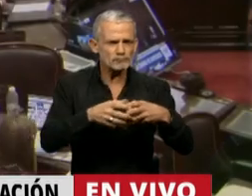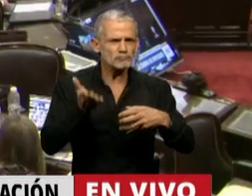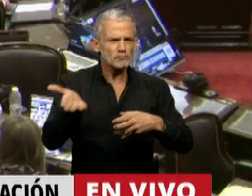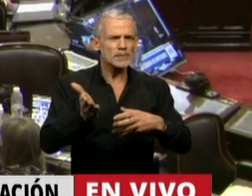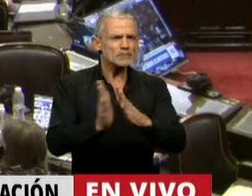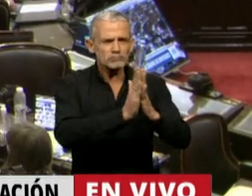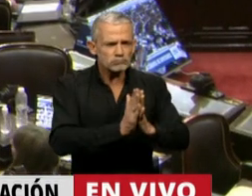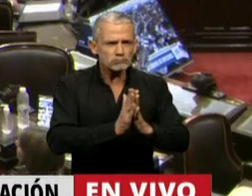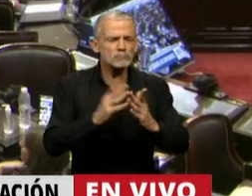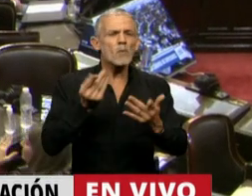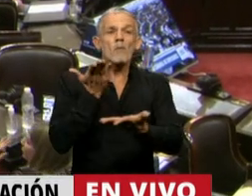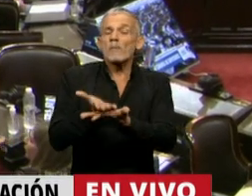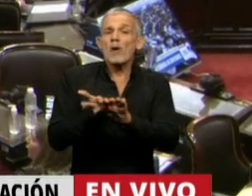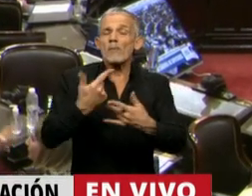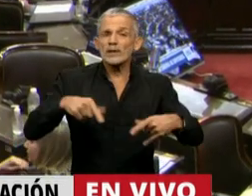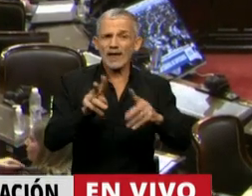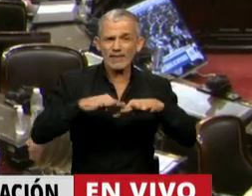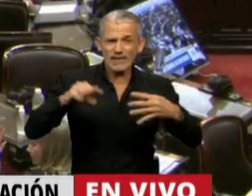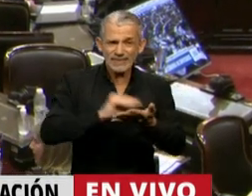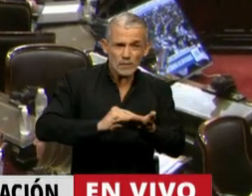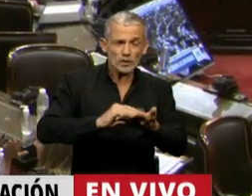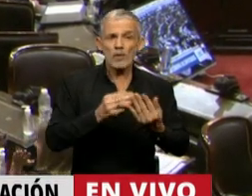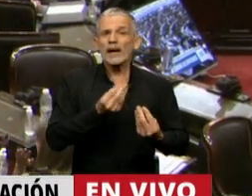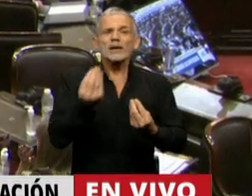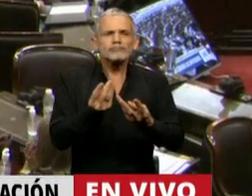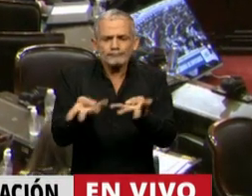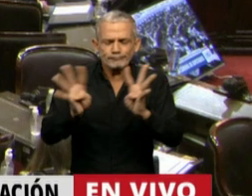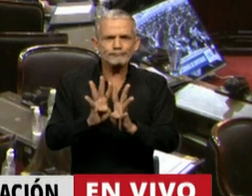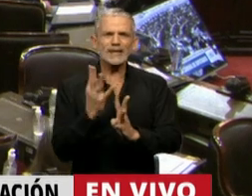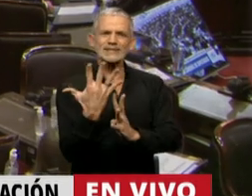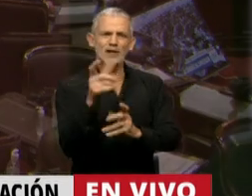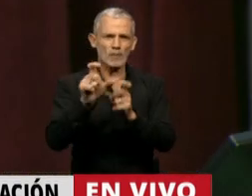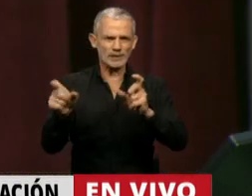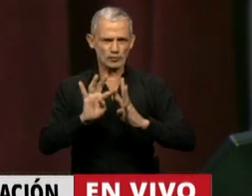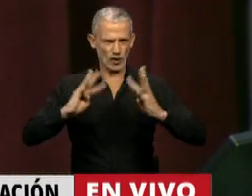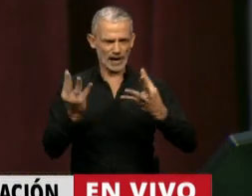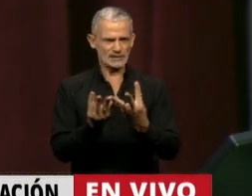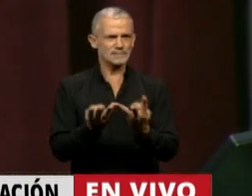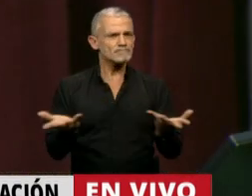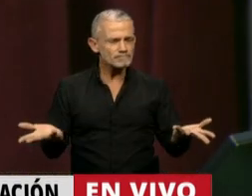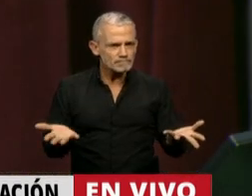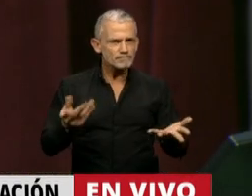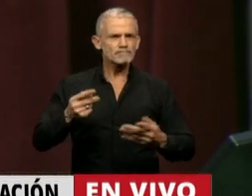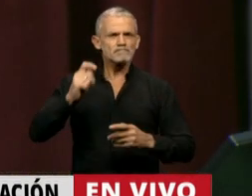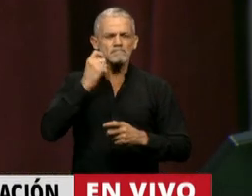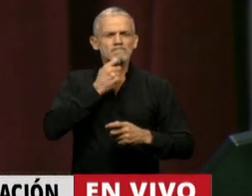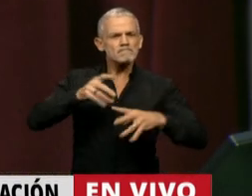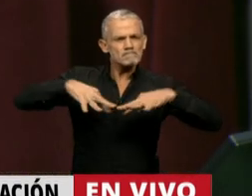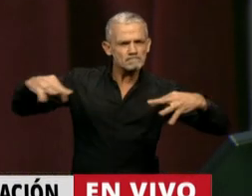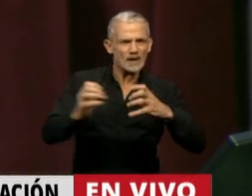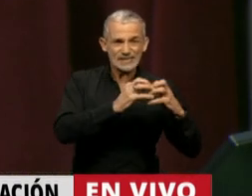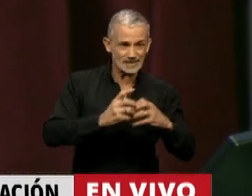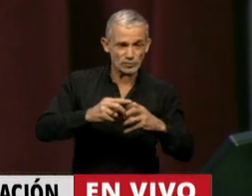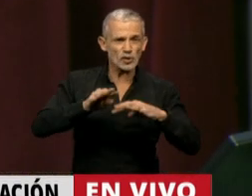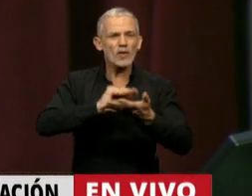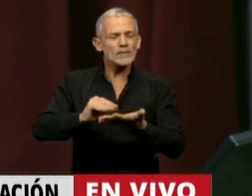cámara la de diputados para la integración de la comisión mencionada dada en la sala de sesiones de diputados de la